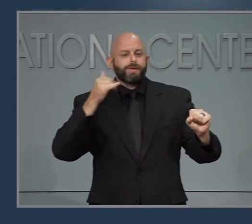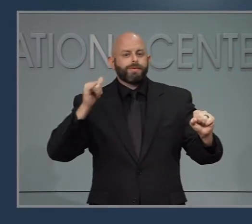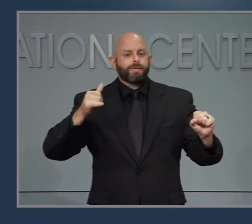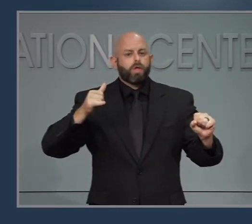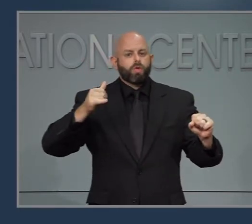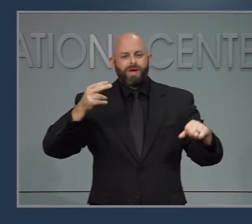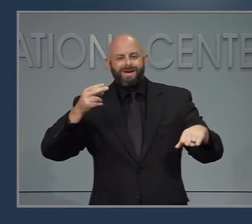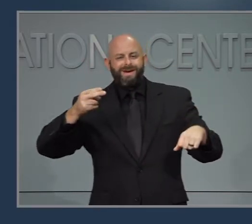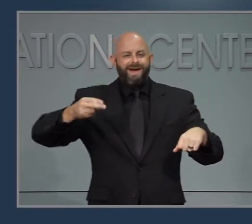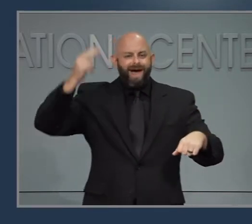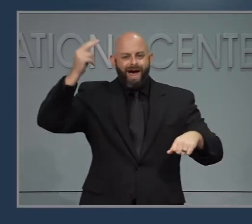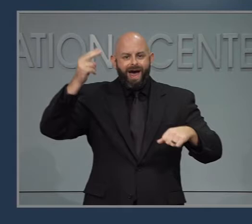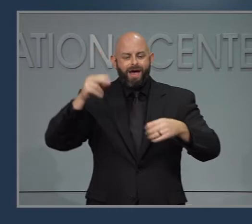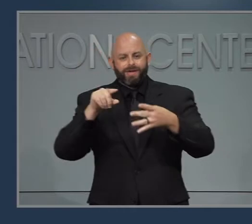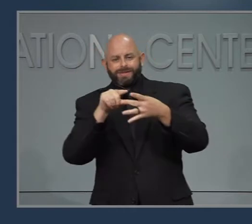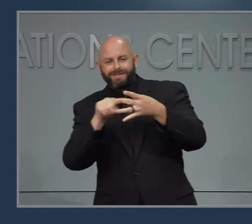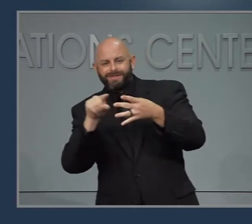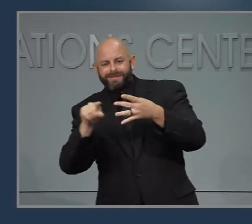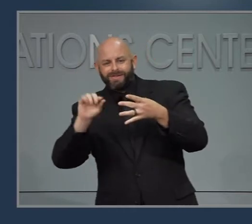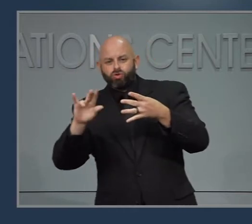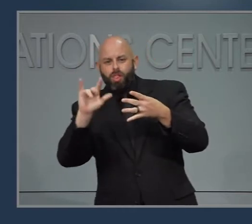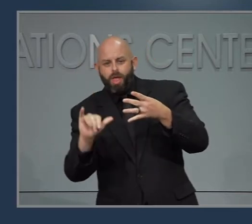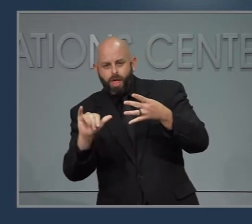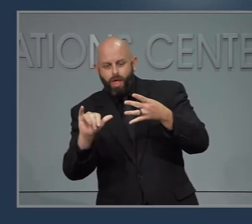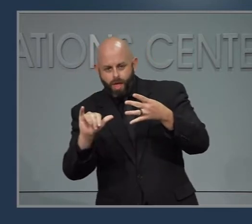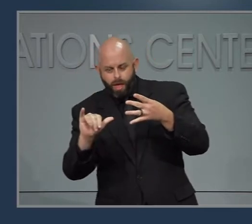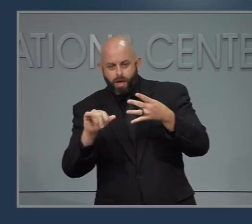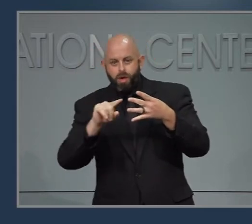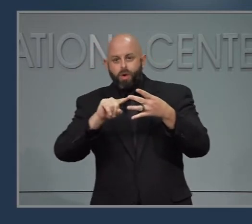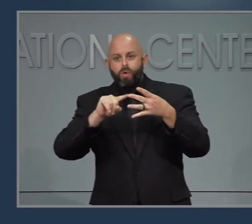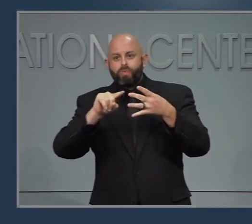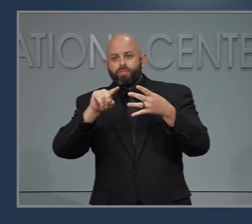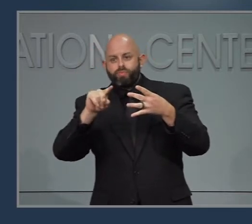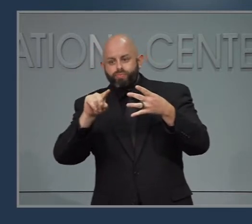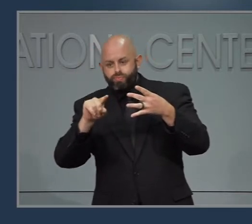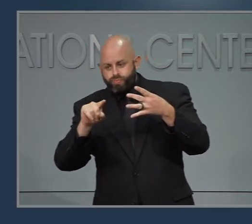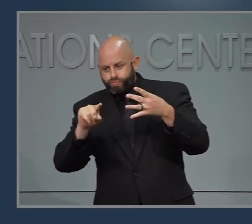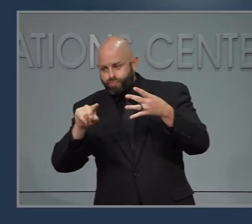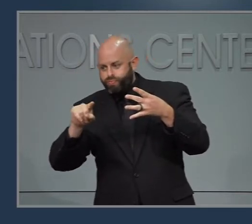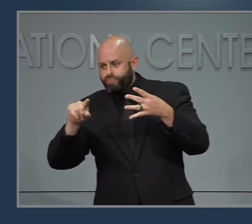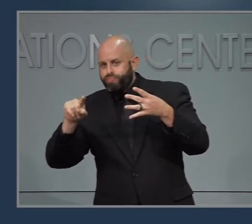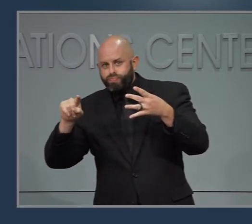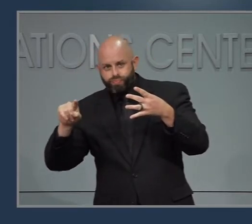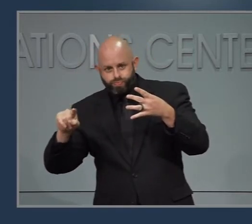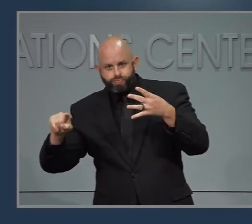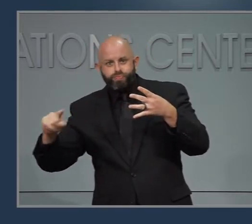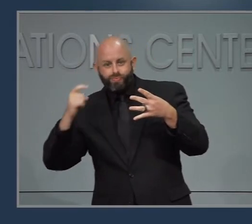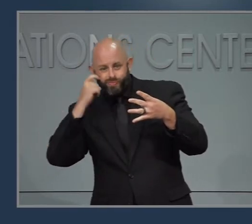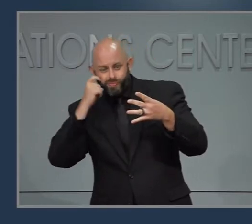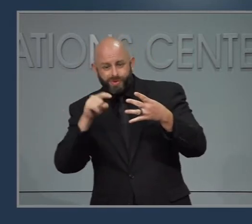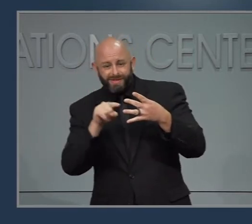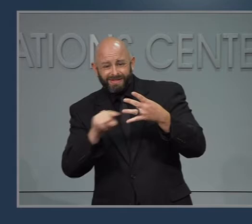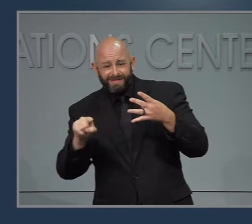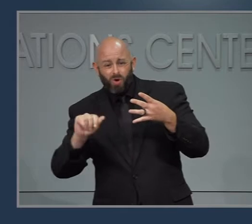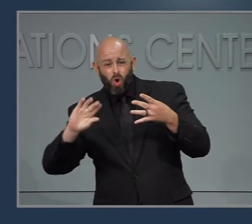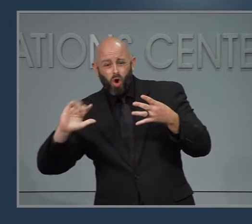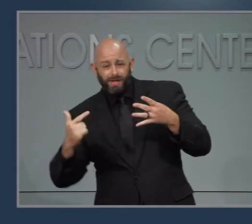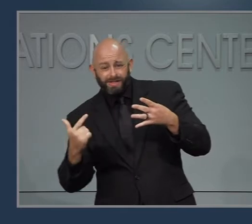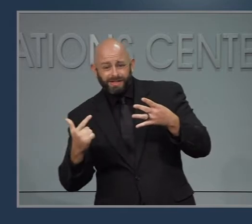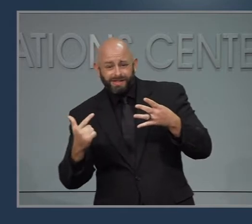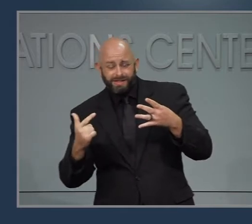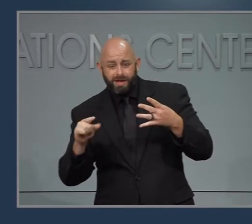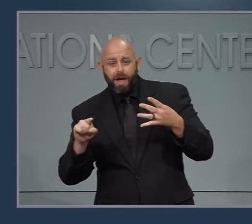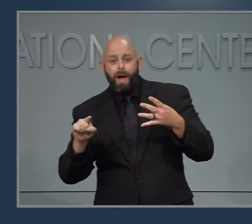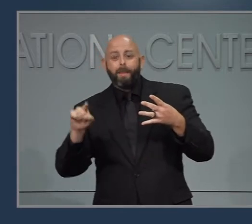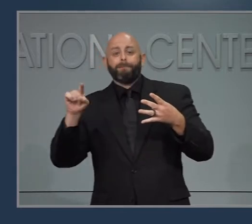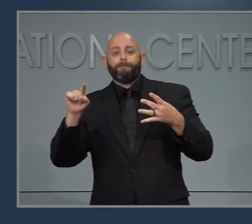línea amarilla estuvo más alta a mediados de julio cuando tuvimos un pico de casos y luego empezó a bajar. A mediados de